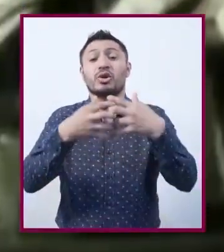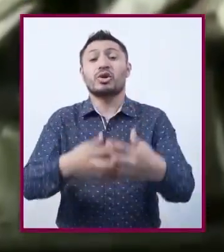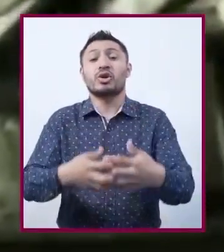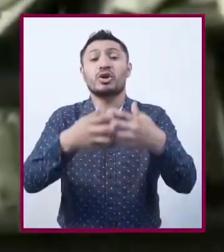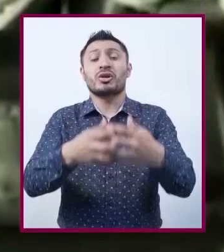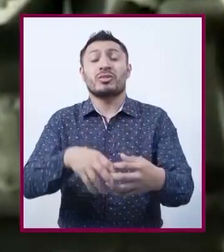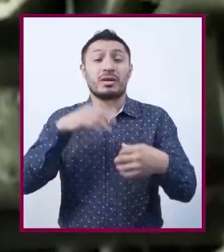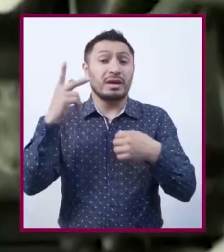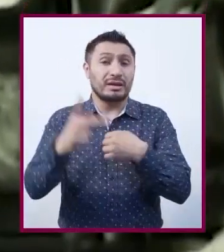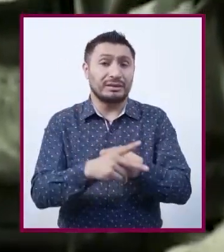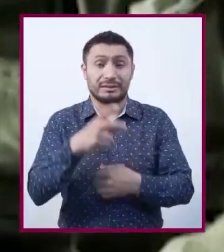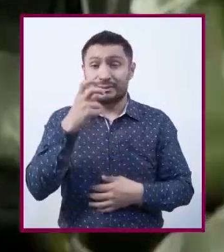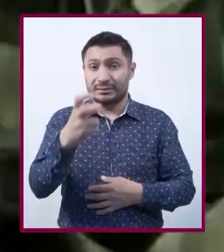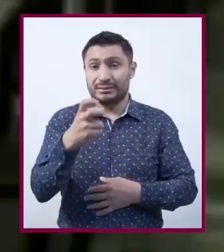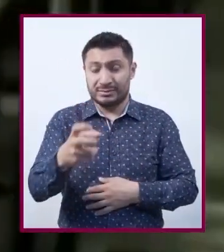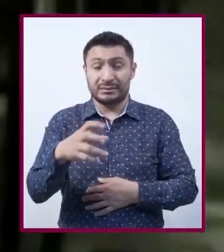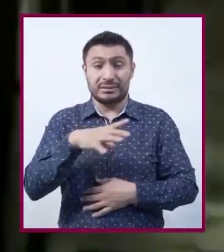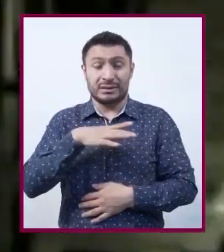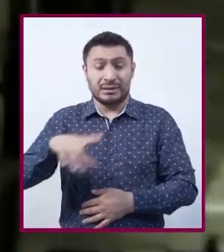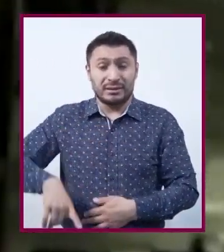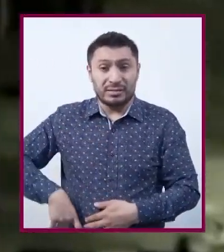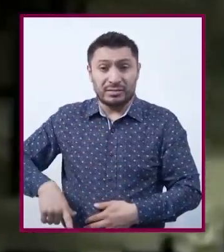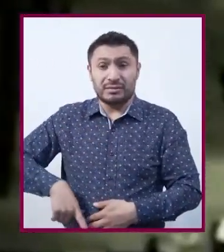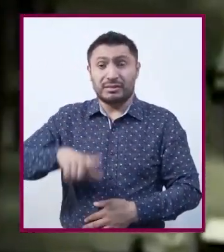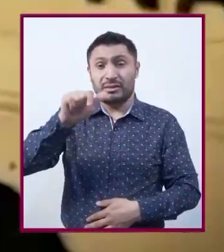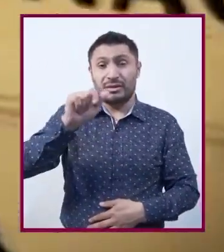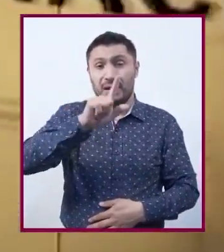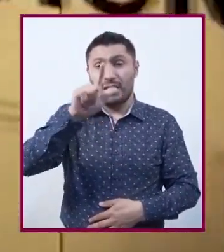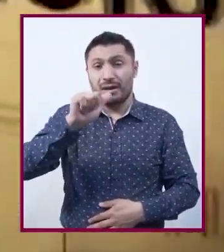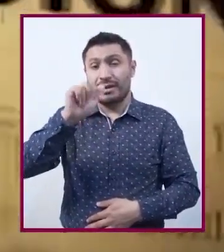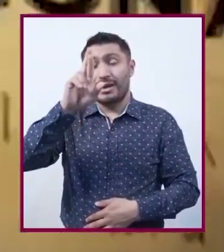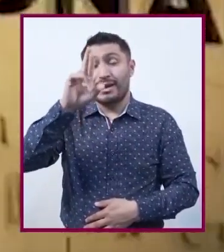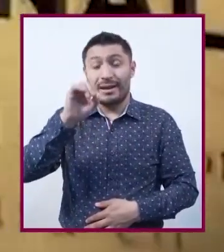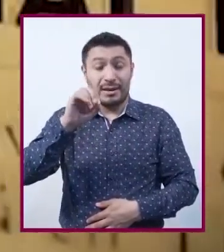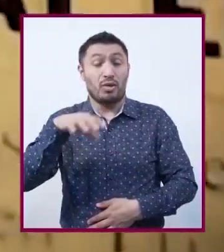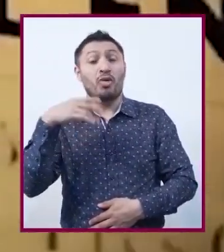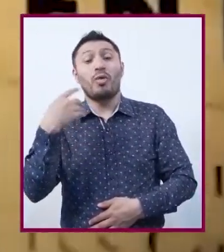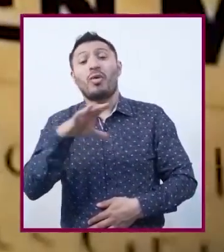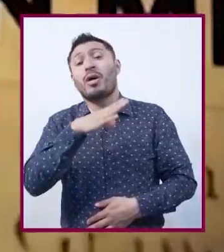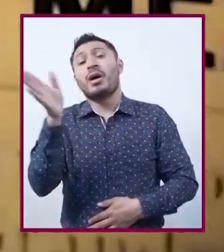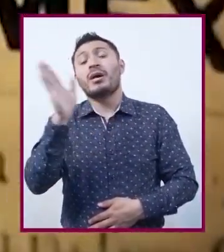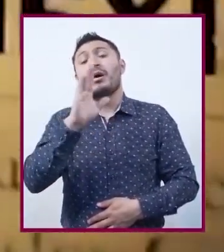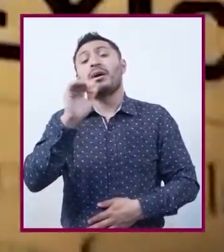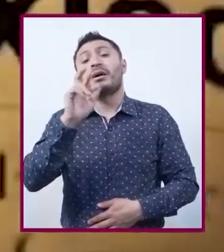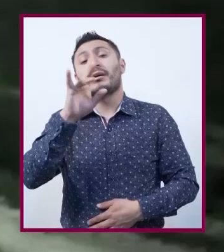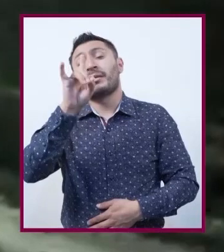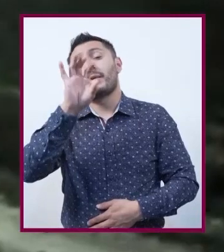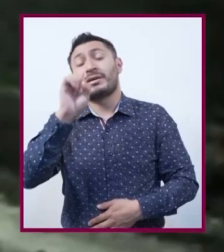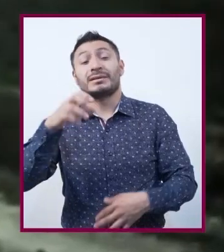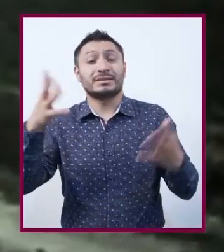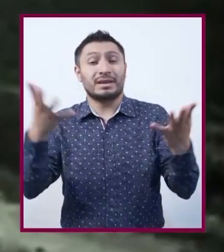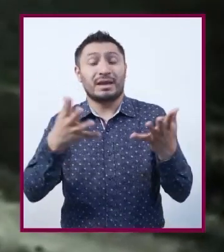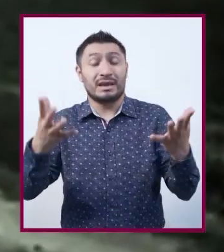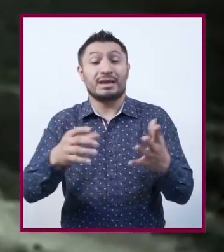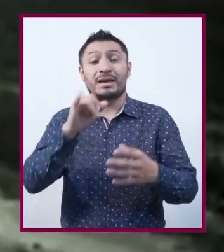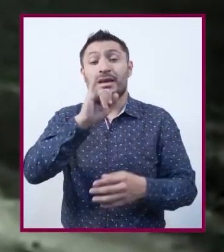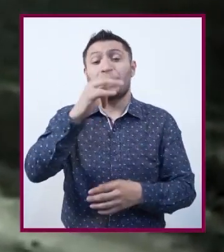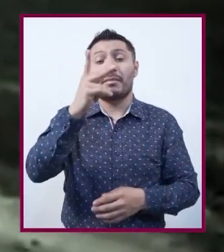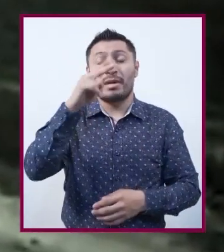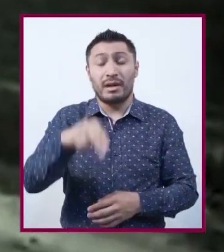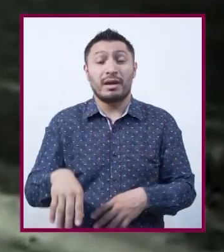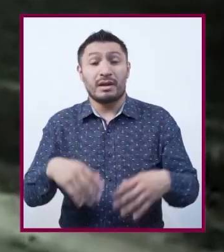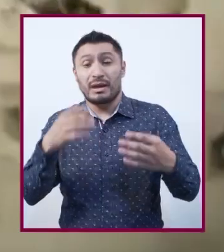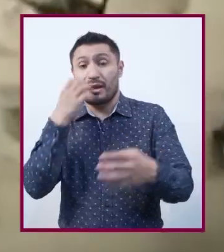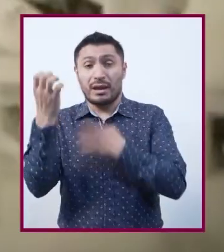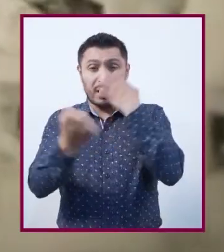país. Por esta razón, en el sexenio de Lázaro Cárdenas, se creó el Instituto Politécnico Nacional, una escuela